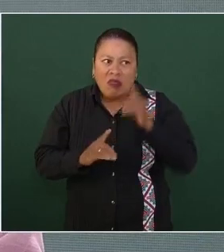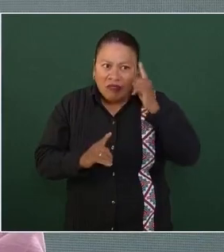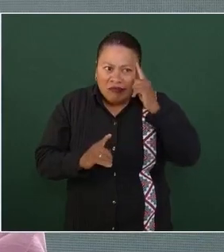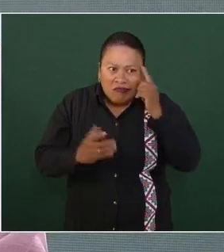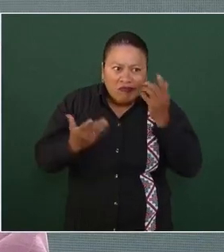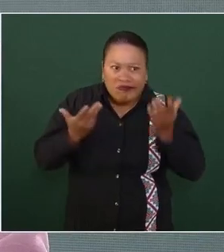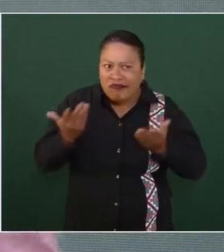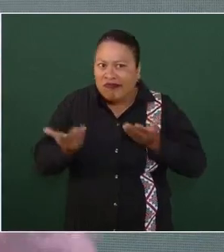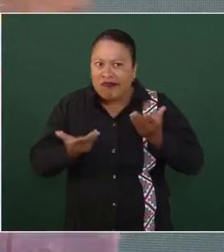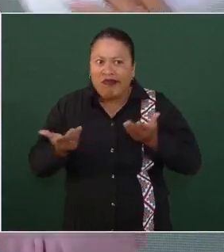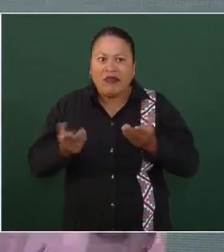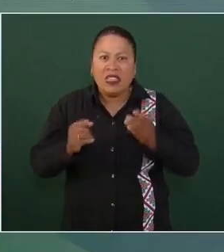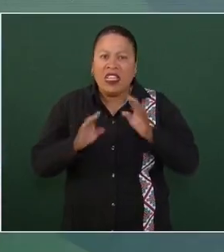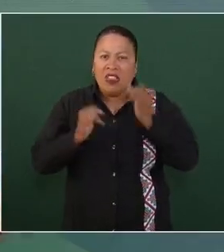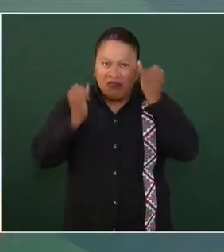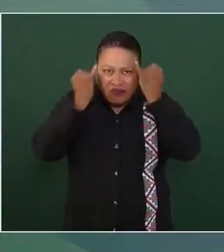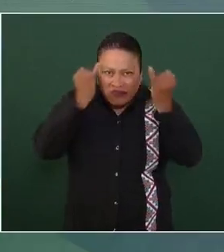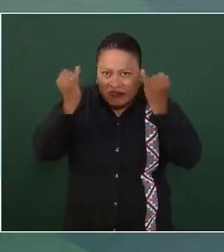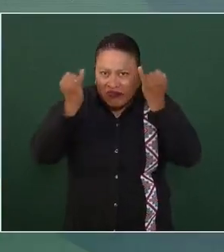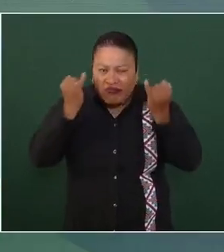en ideas